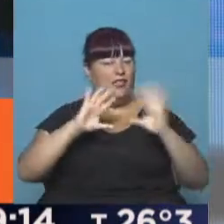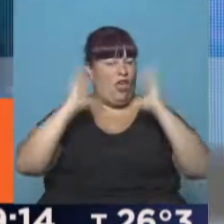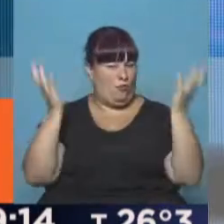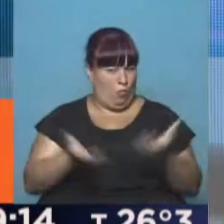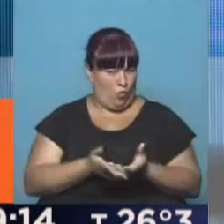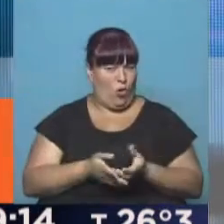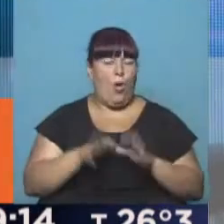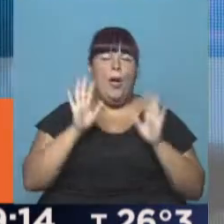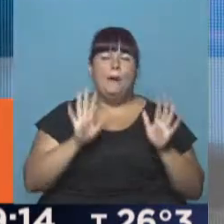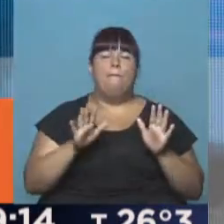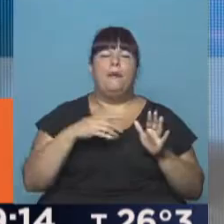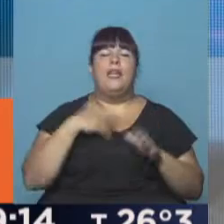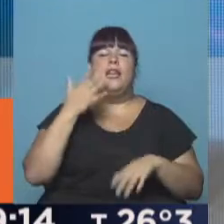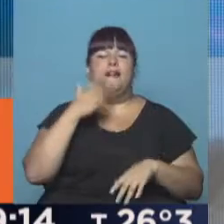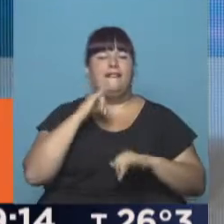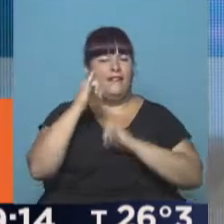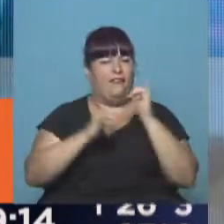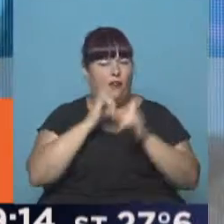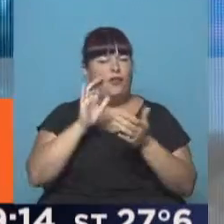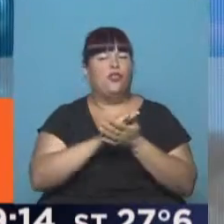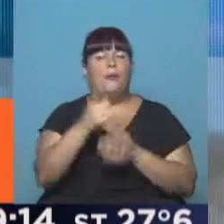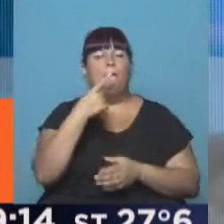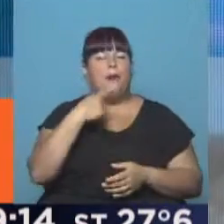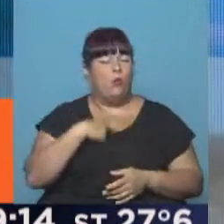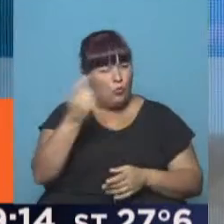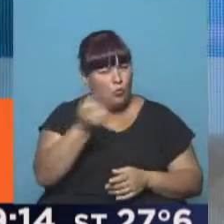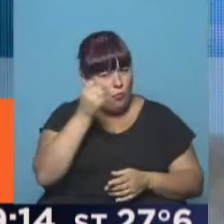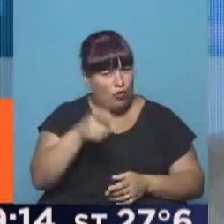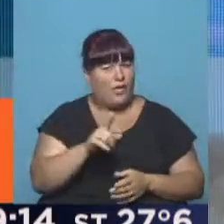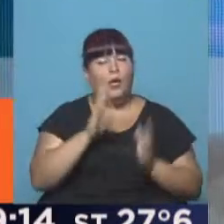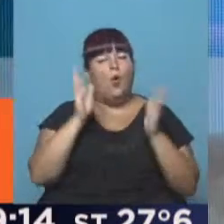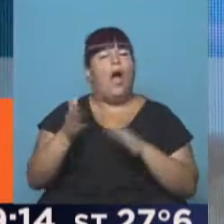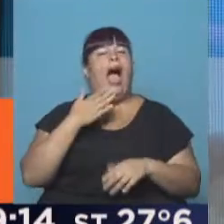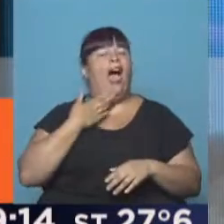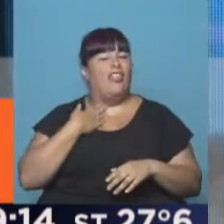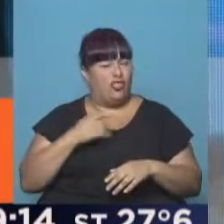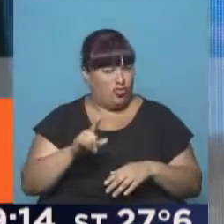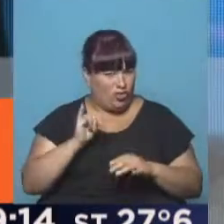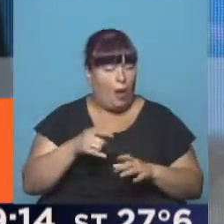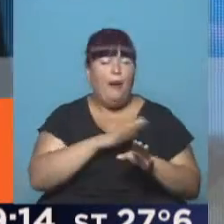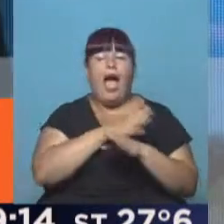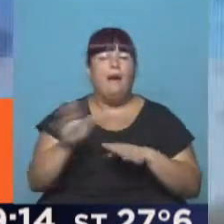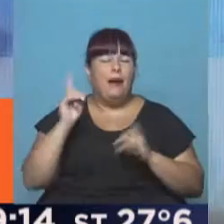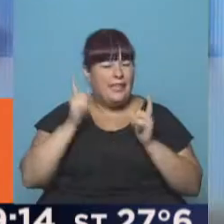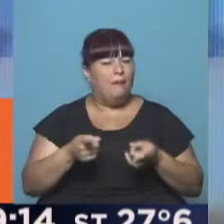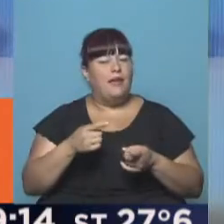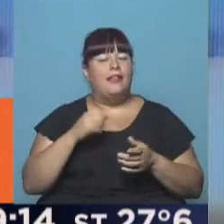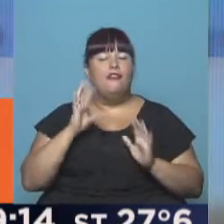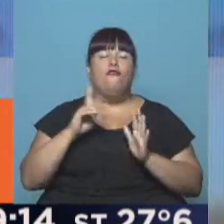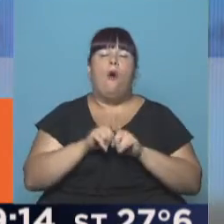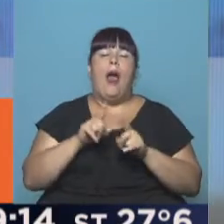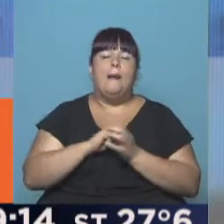global. Pero quería completarte el concepto de tu pregunta porque es muy importante. Por un lado es una adicción, pero por el otro lado hay una